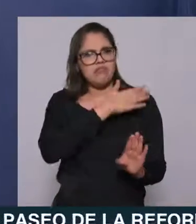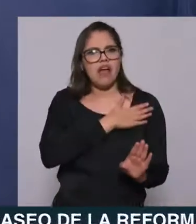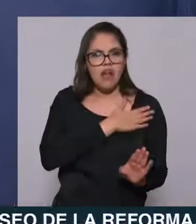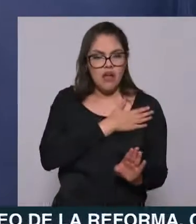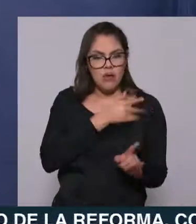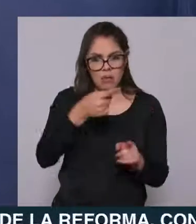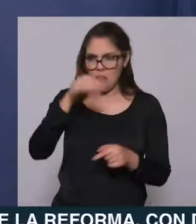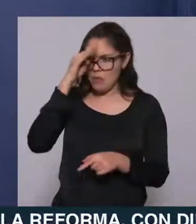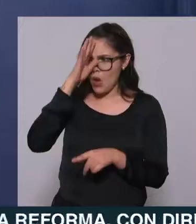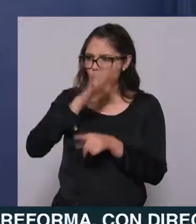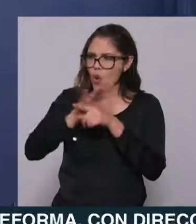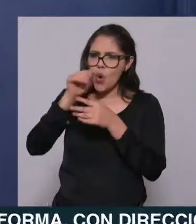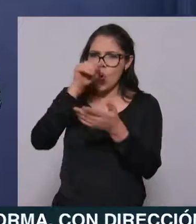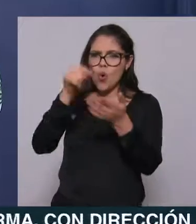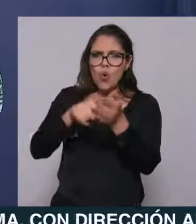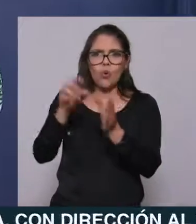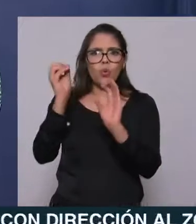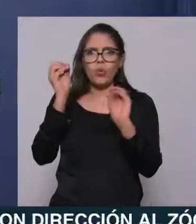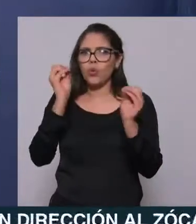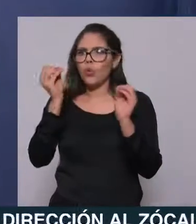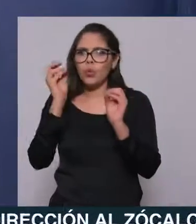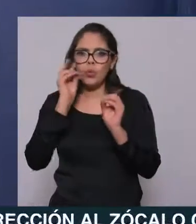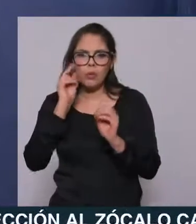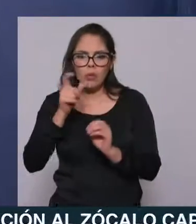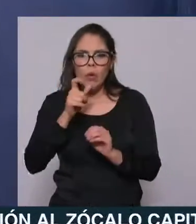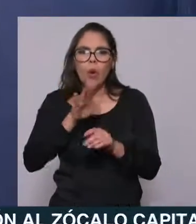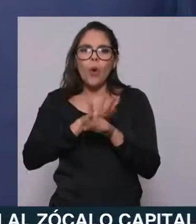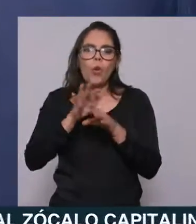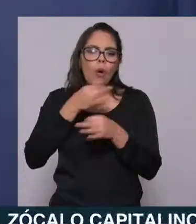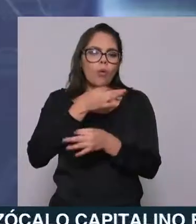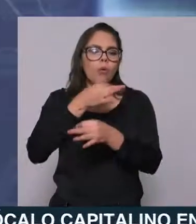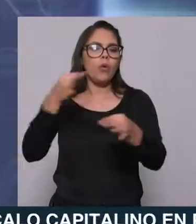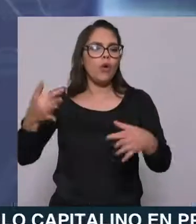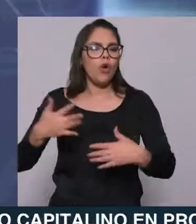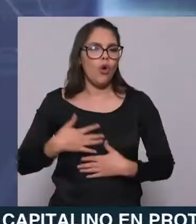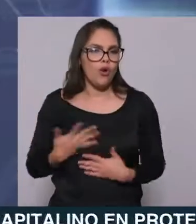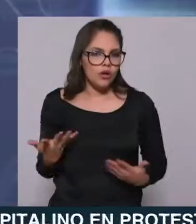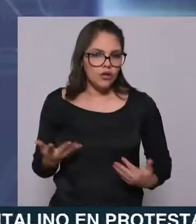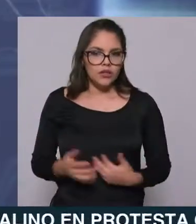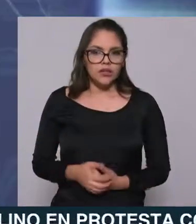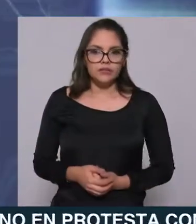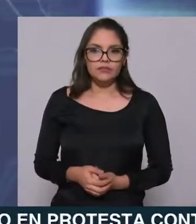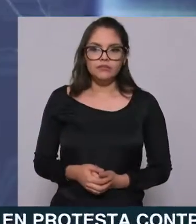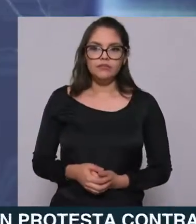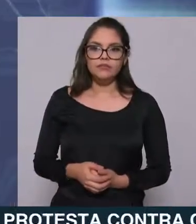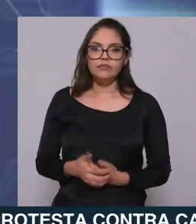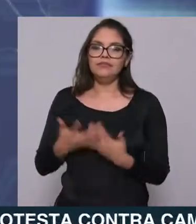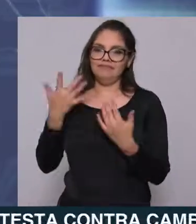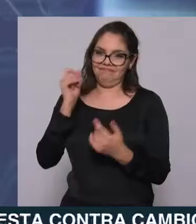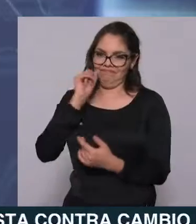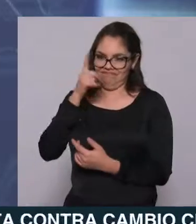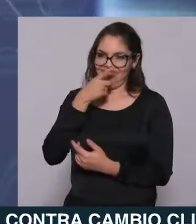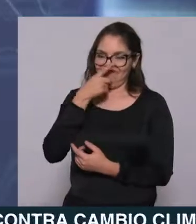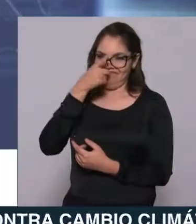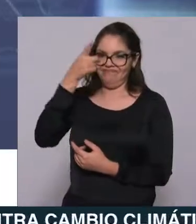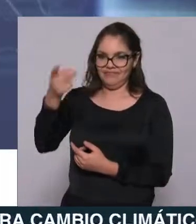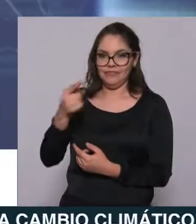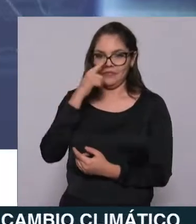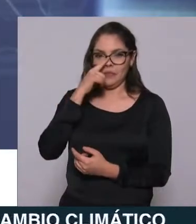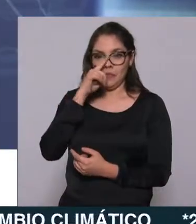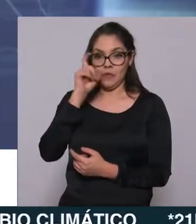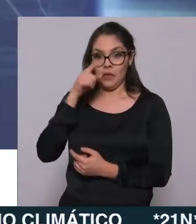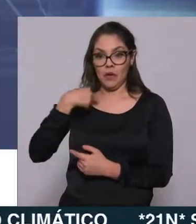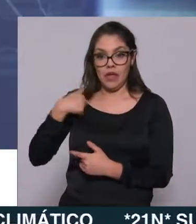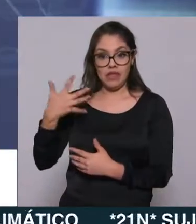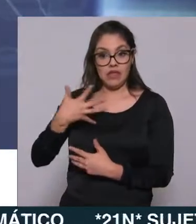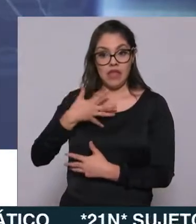has conocido que no han sido de Xochimilco y cómo reciben el mensaje que tú les das? Claro que sí. Mira, como lo comentaban, cuando nos convertimos